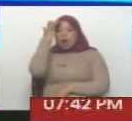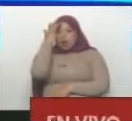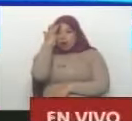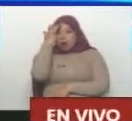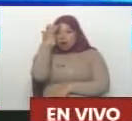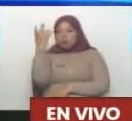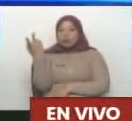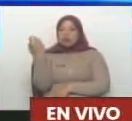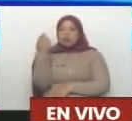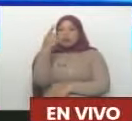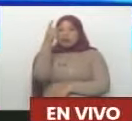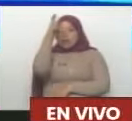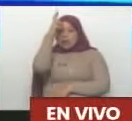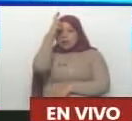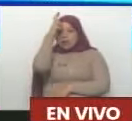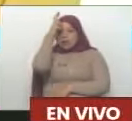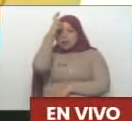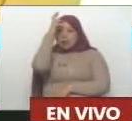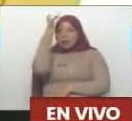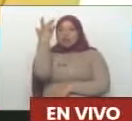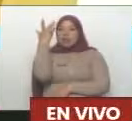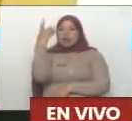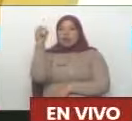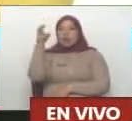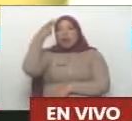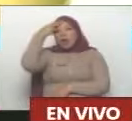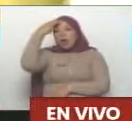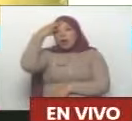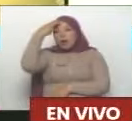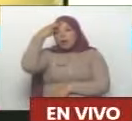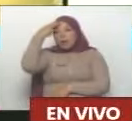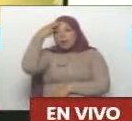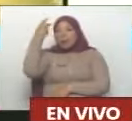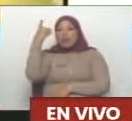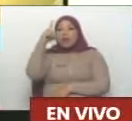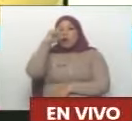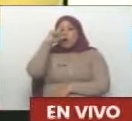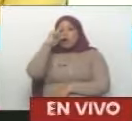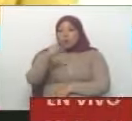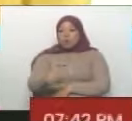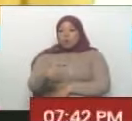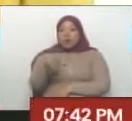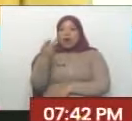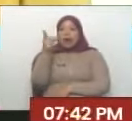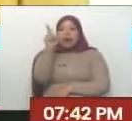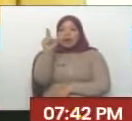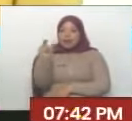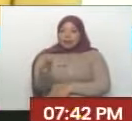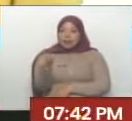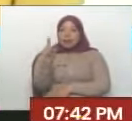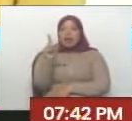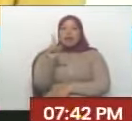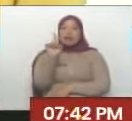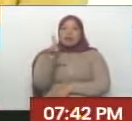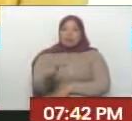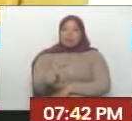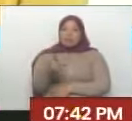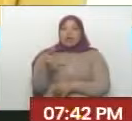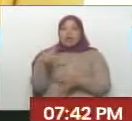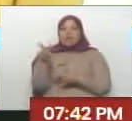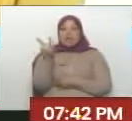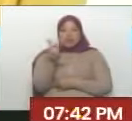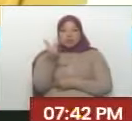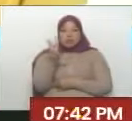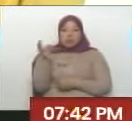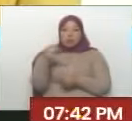Los cinco fundacionales se sumaron Egipto, Etiopía, Irán, Arabia Saudita, Emiratos Árabes, más los países invitados donde está Venezuela. Y el G7